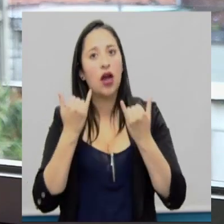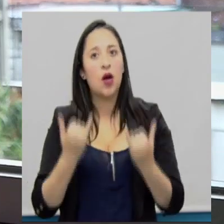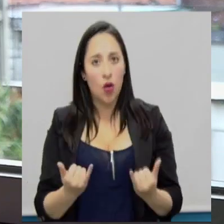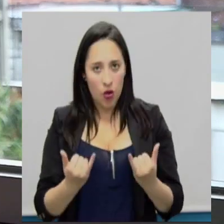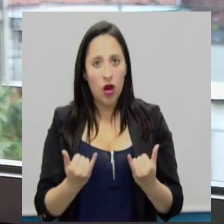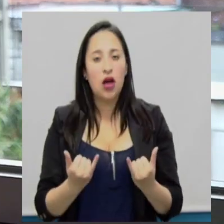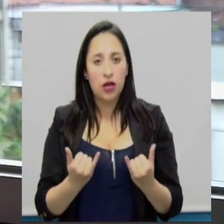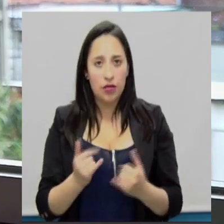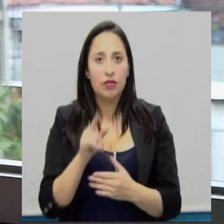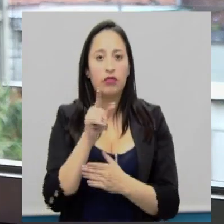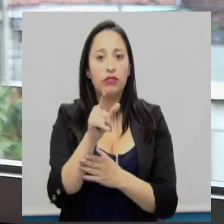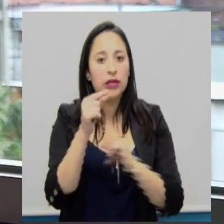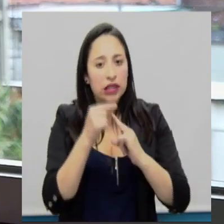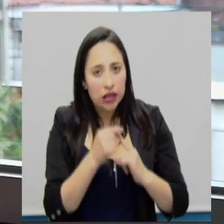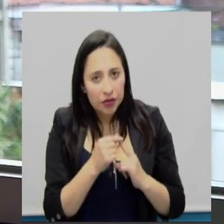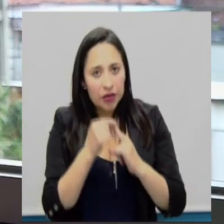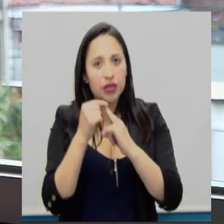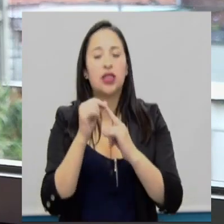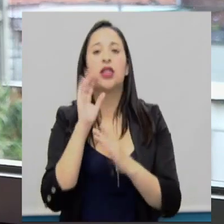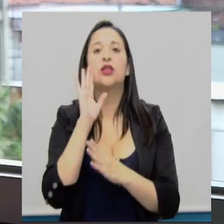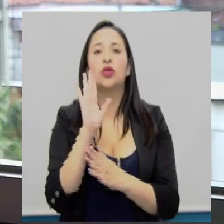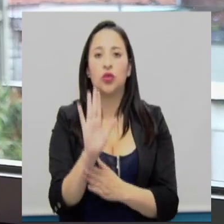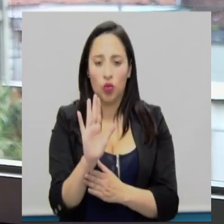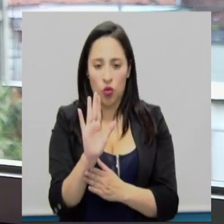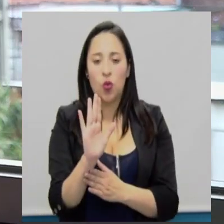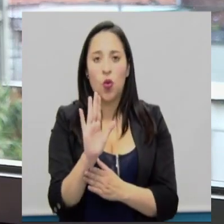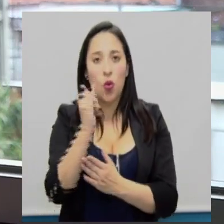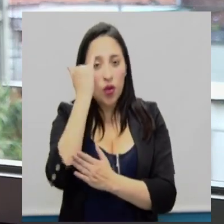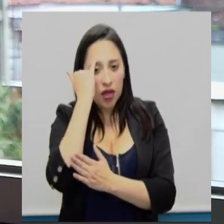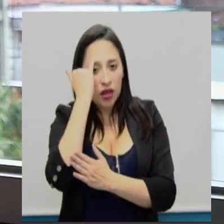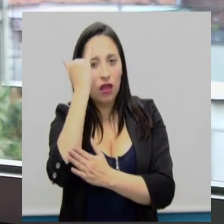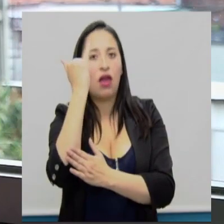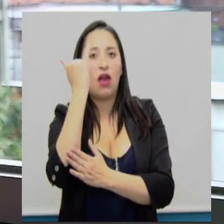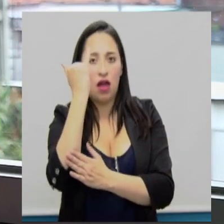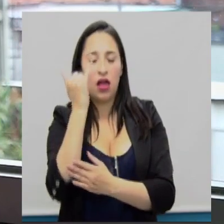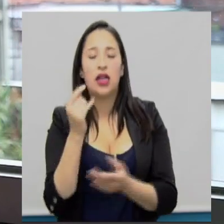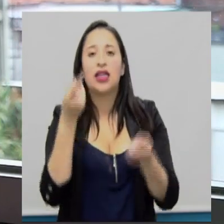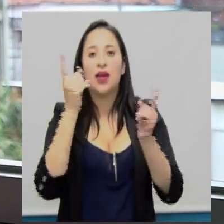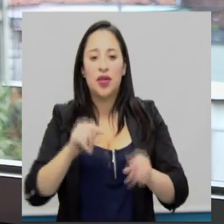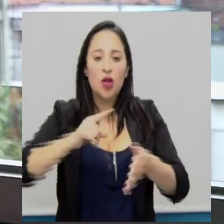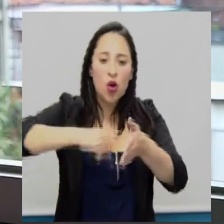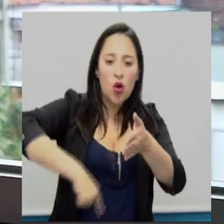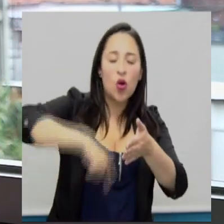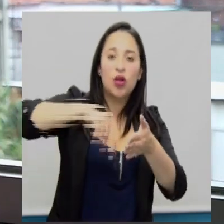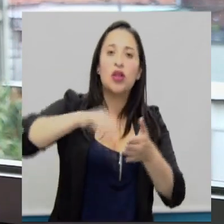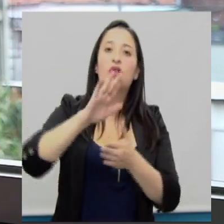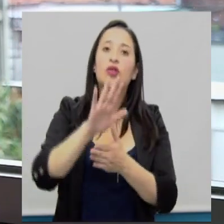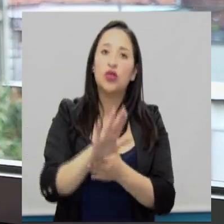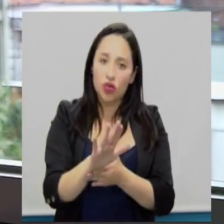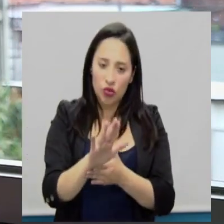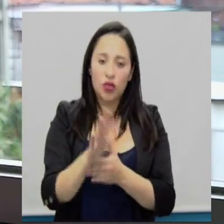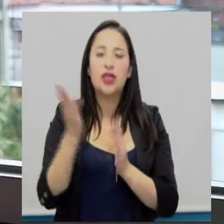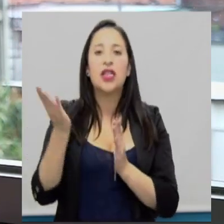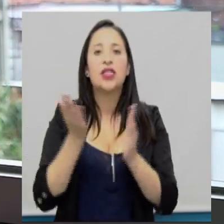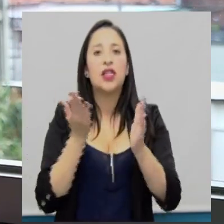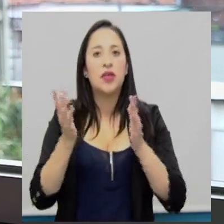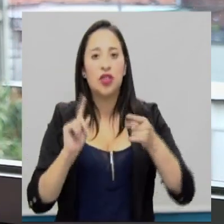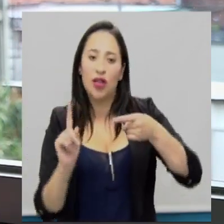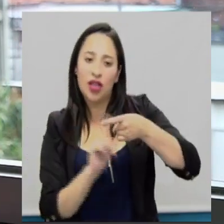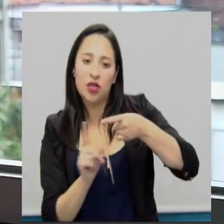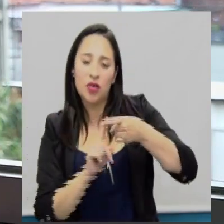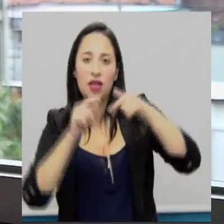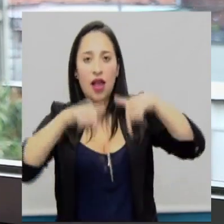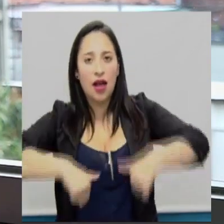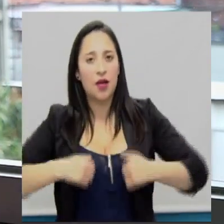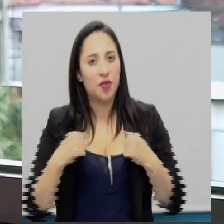General abrió una actuación especial a esta iniciativa y también a los contratos del Servicio Integrado de Transporte